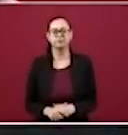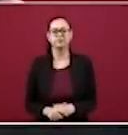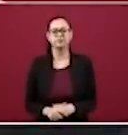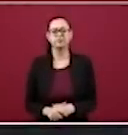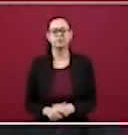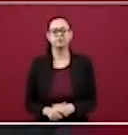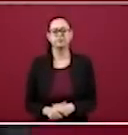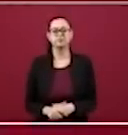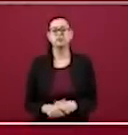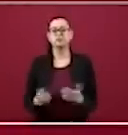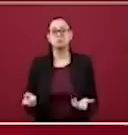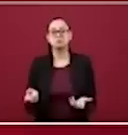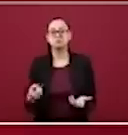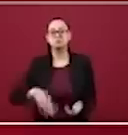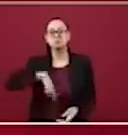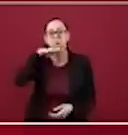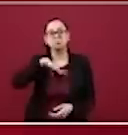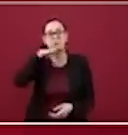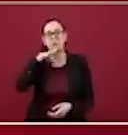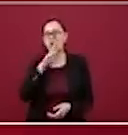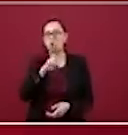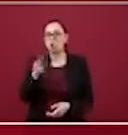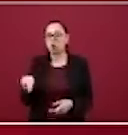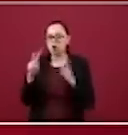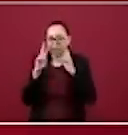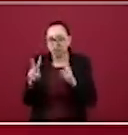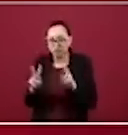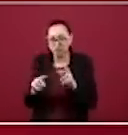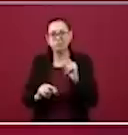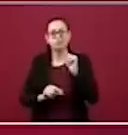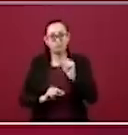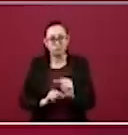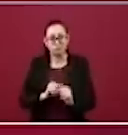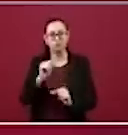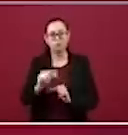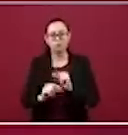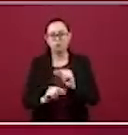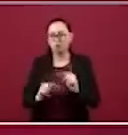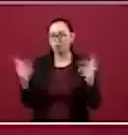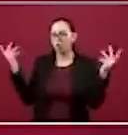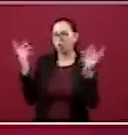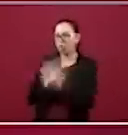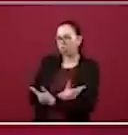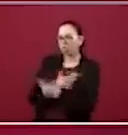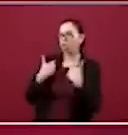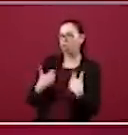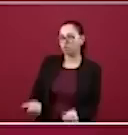Y eso no se está tomando en cuenta. Poco a poco se va a ir entendiendo.